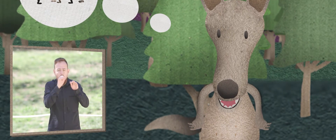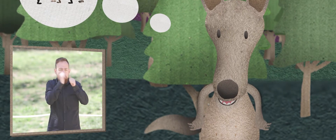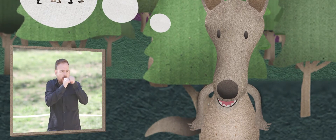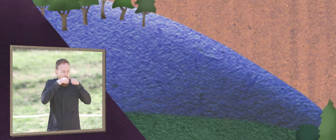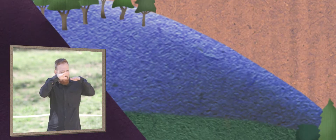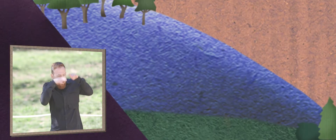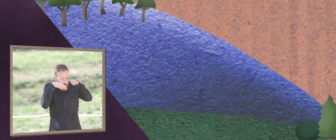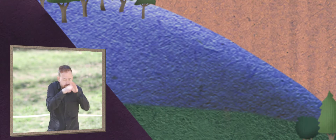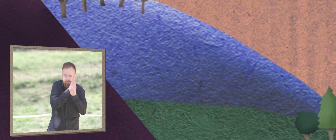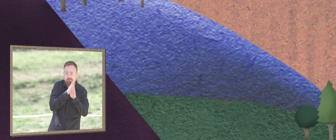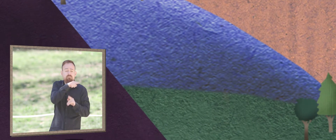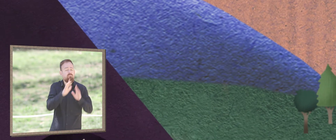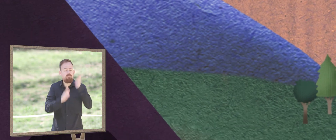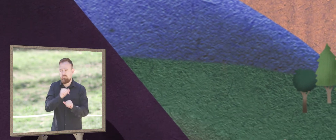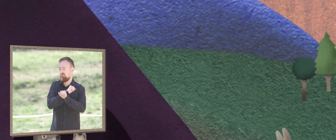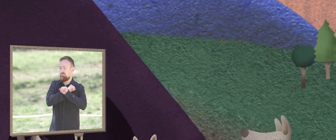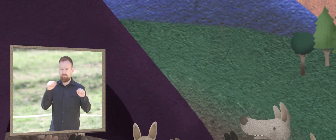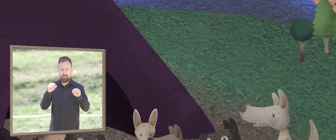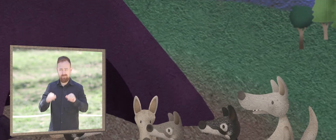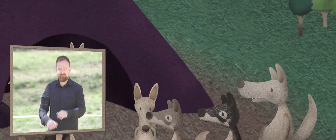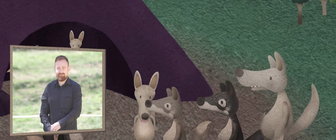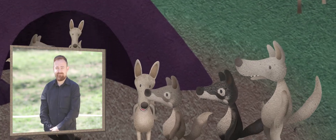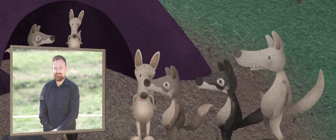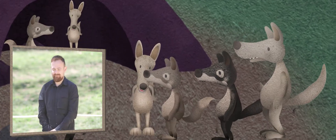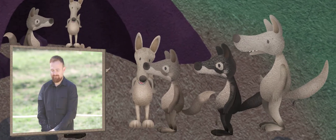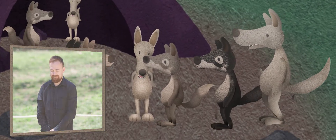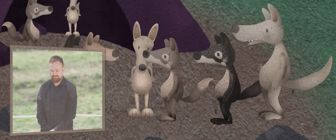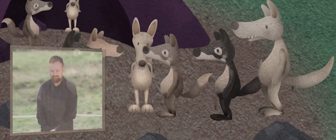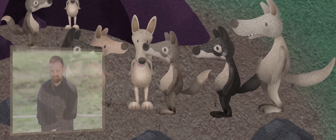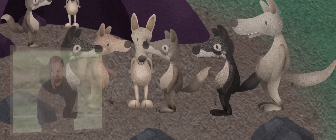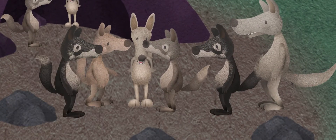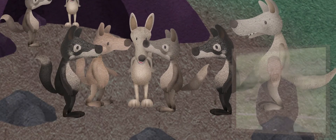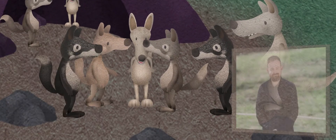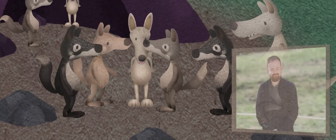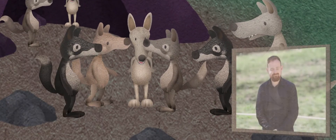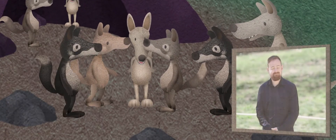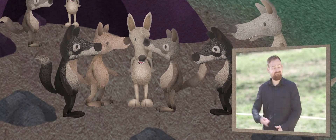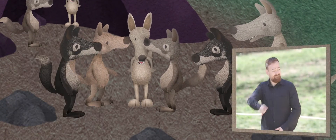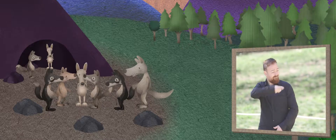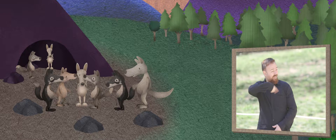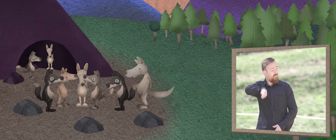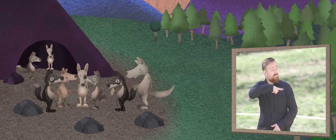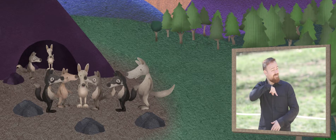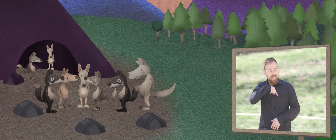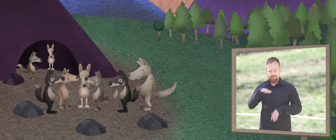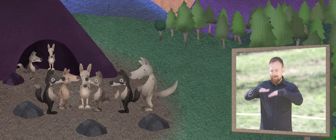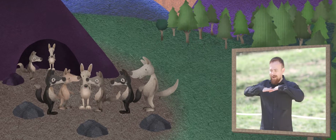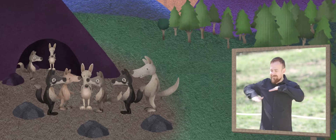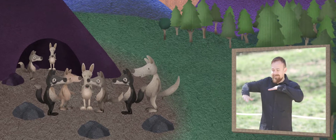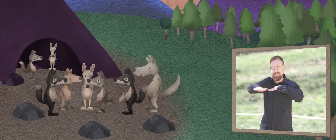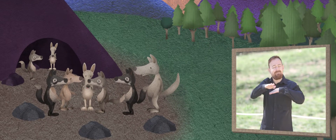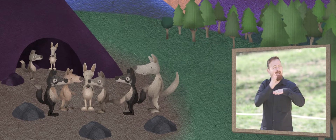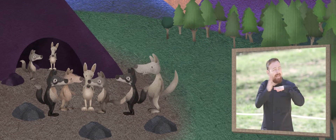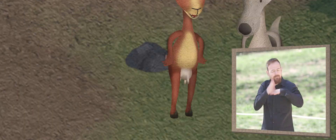muchas rocas y cuevas para refugiarnos. Allí no hay vegetación que se pueda quemar. Nosotros nos protegemos en